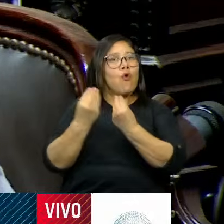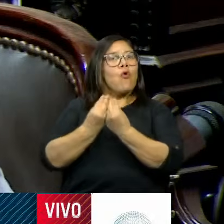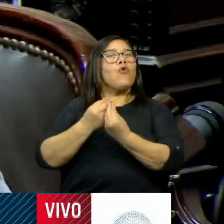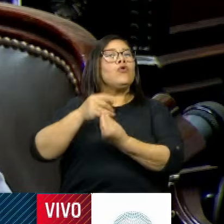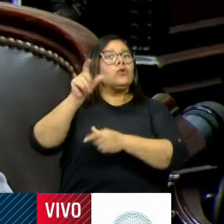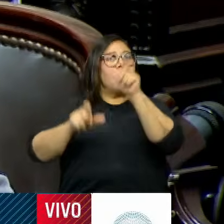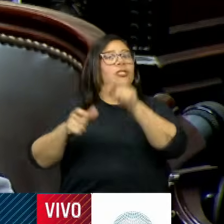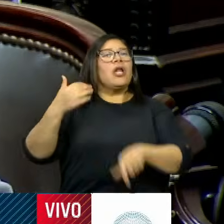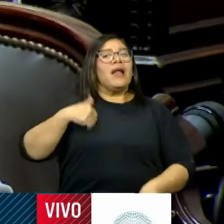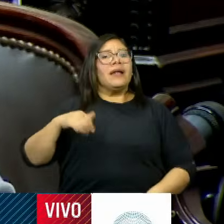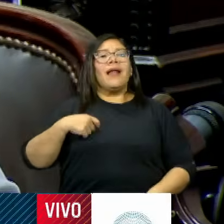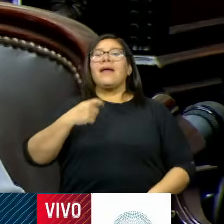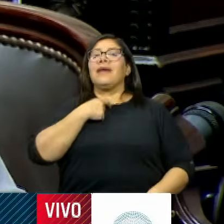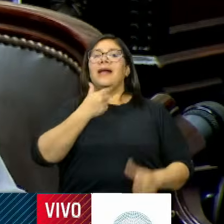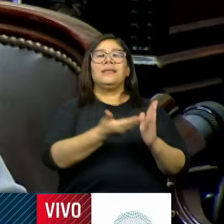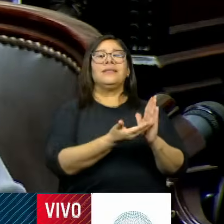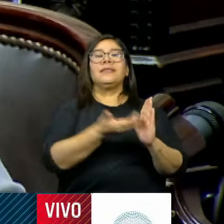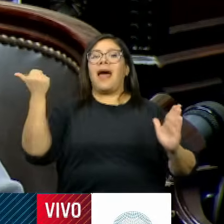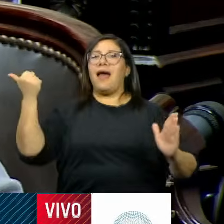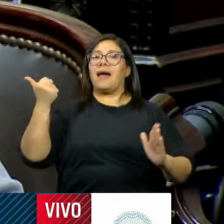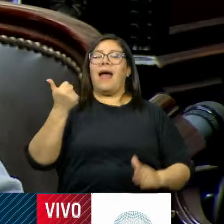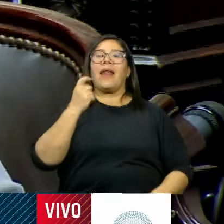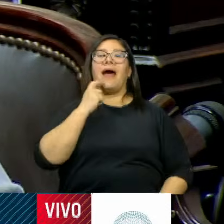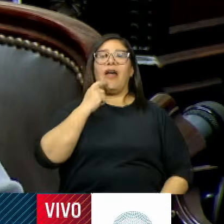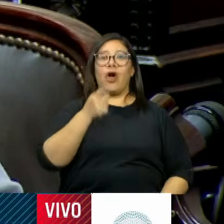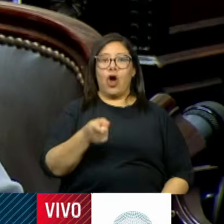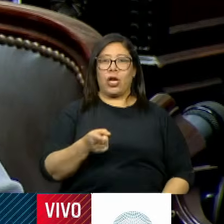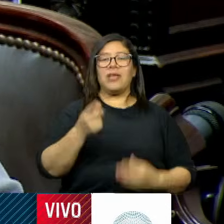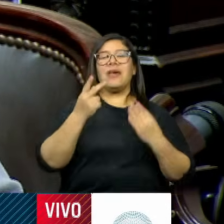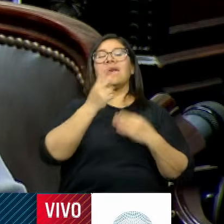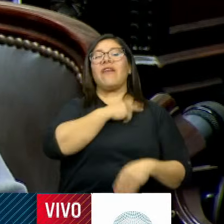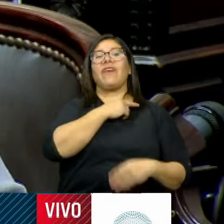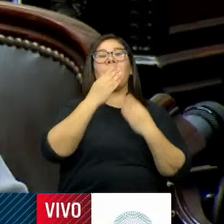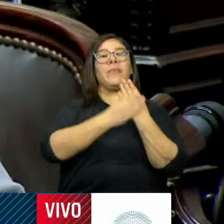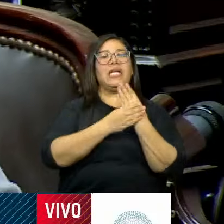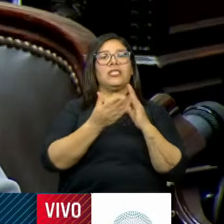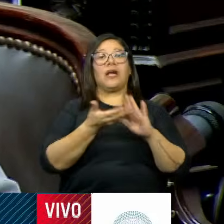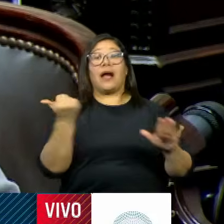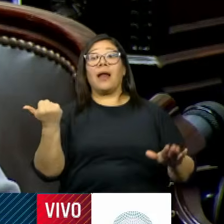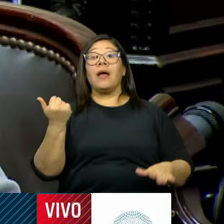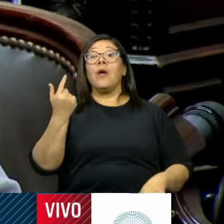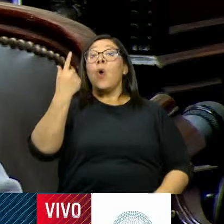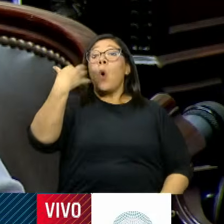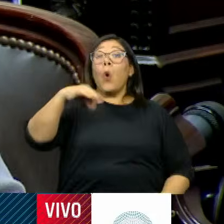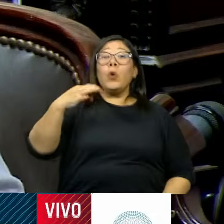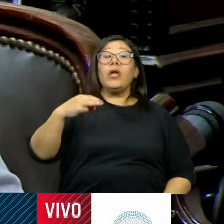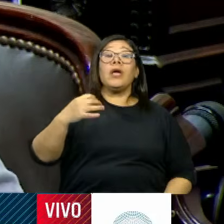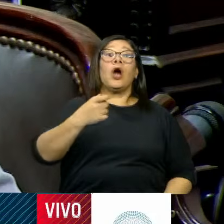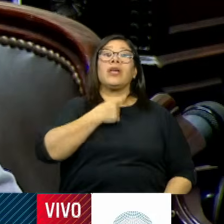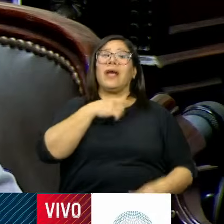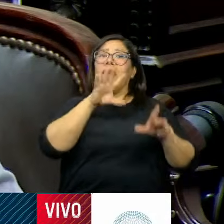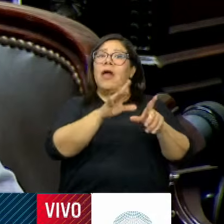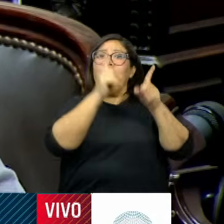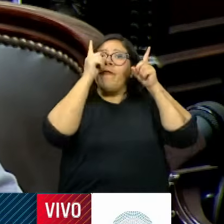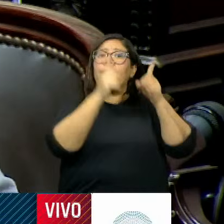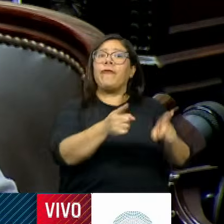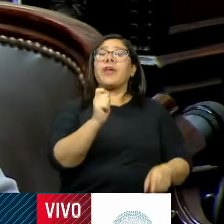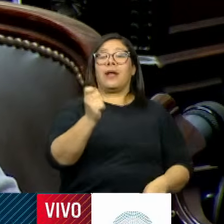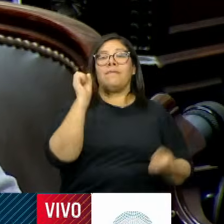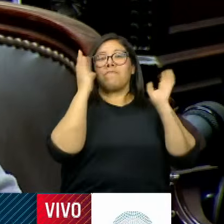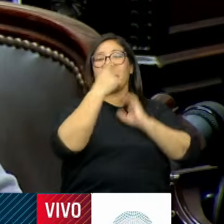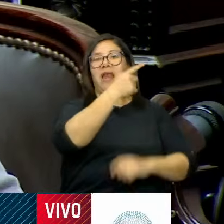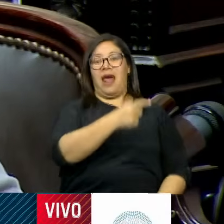ser jefe de gabinete de ministros. Parece que hasta ahora el único que no quiere es el presidente Javier Milei. A nosotros no nos